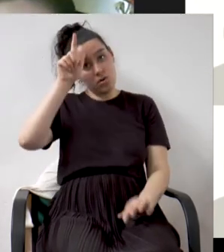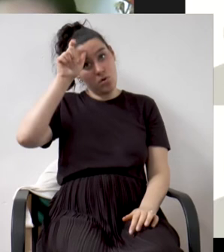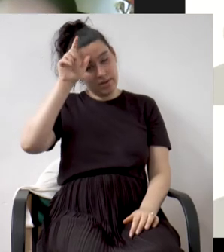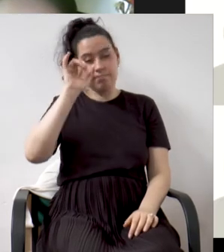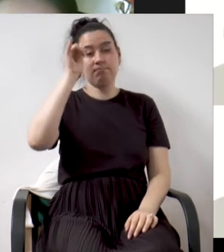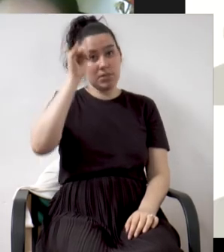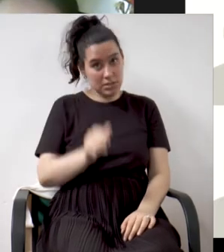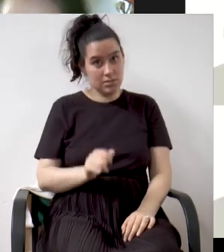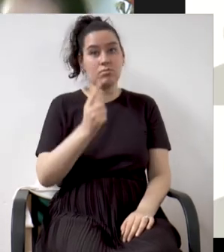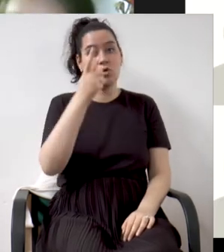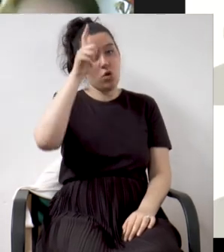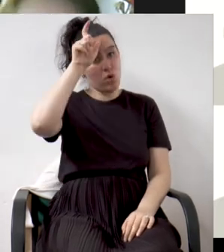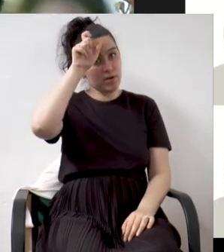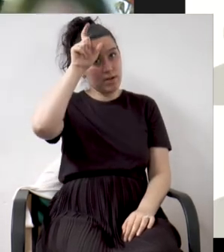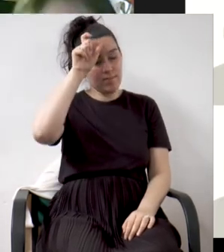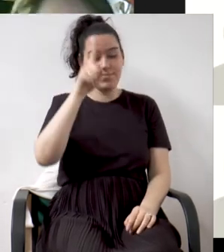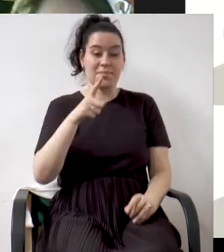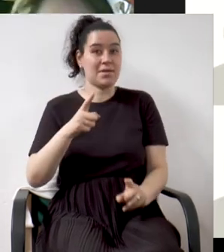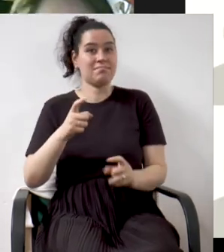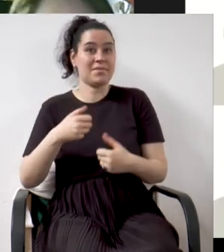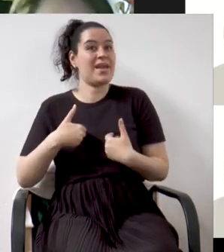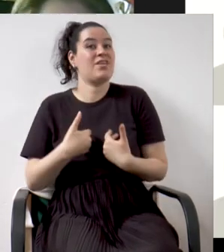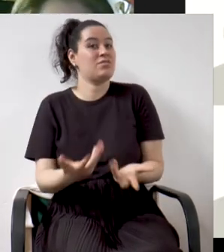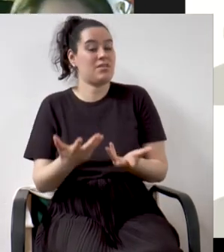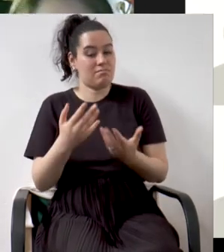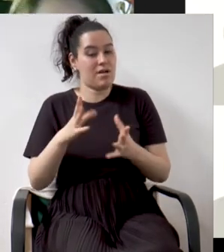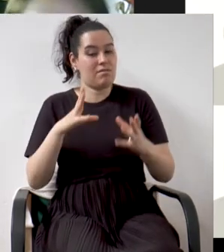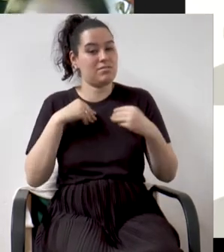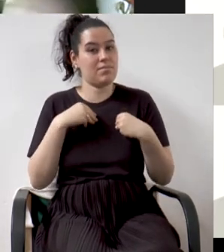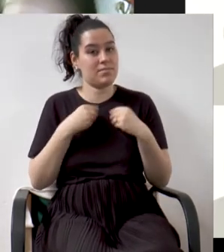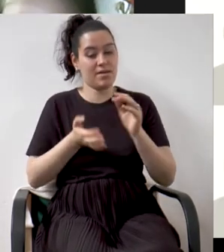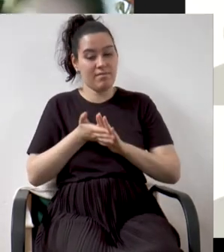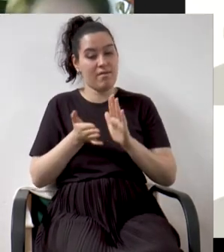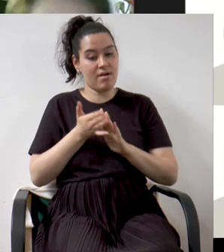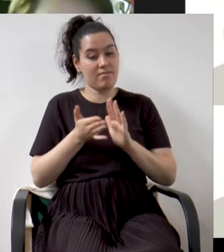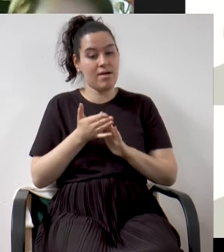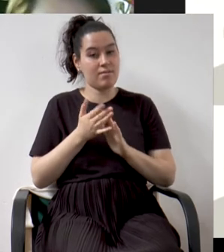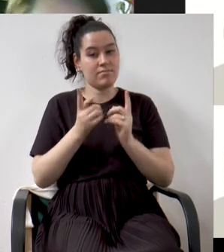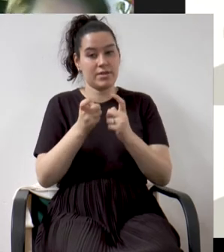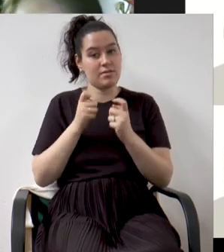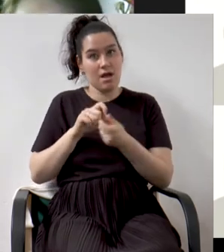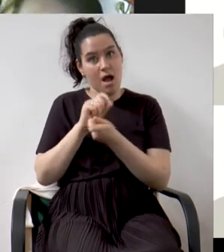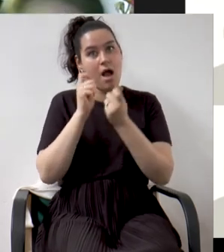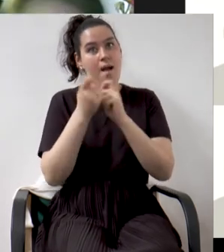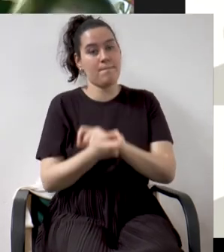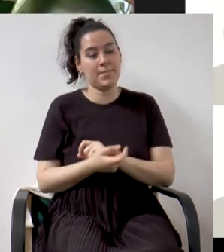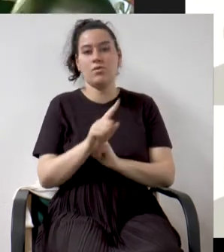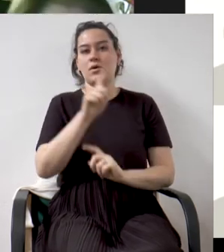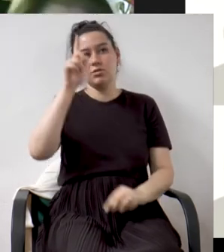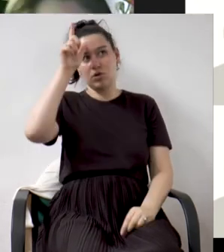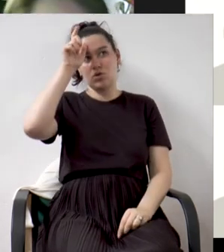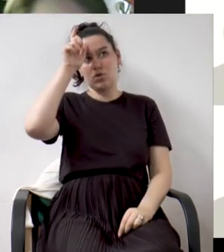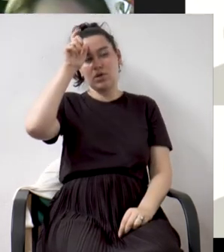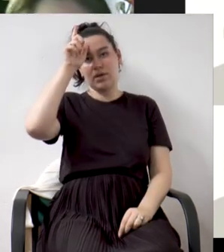lado, la generosidad, por el otro, sabiendo que se va a recibir lo que se precisa, porque no es una lógica que vaya